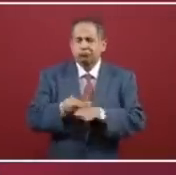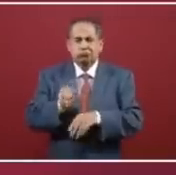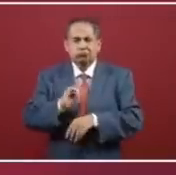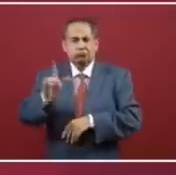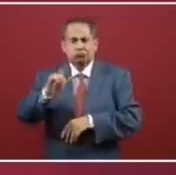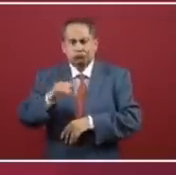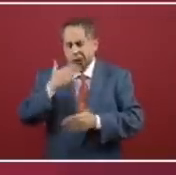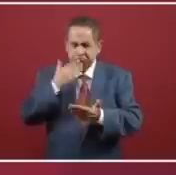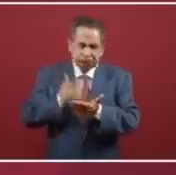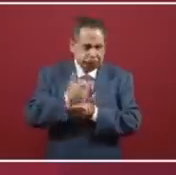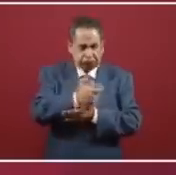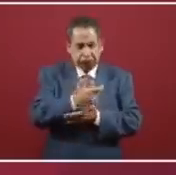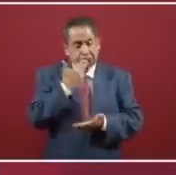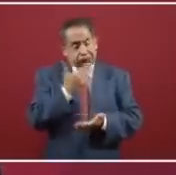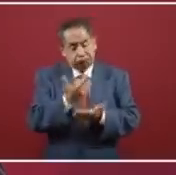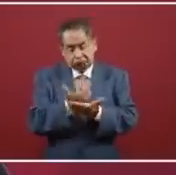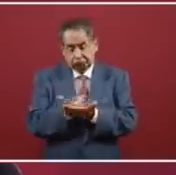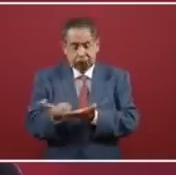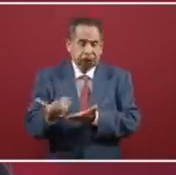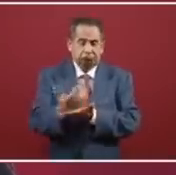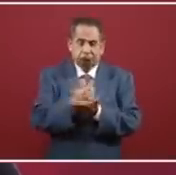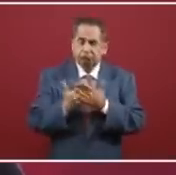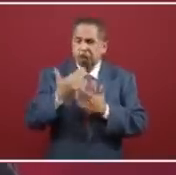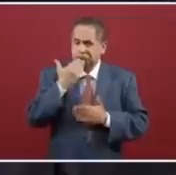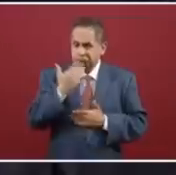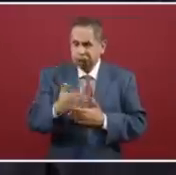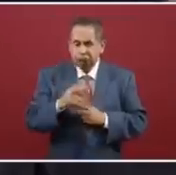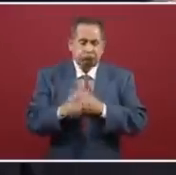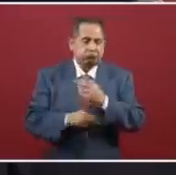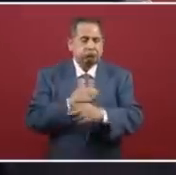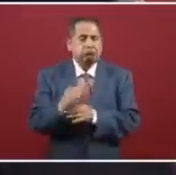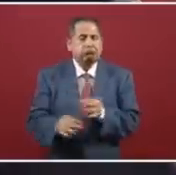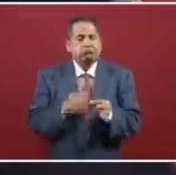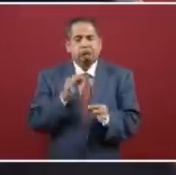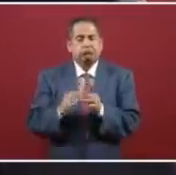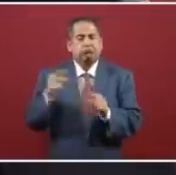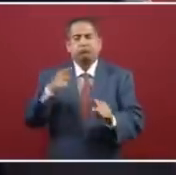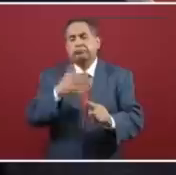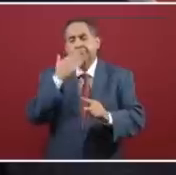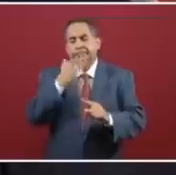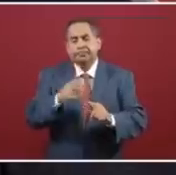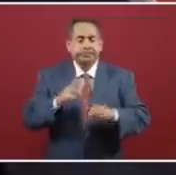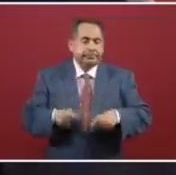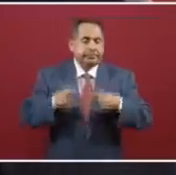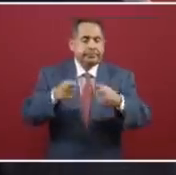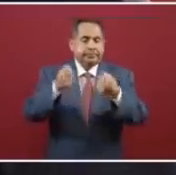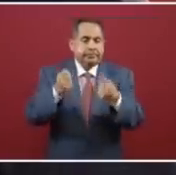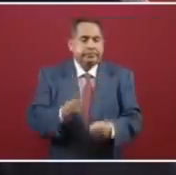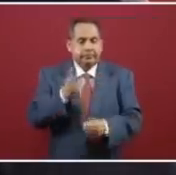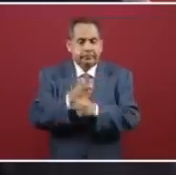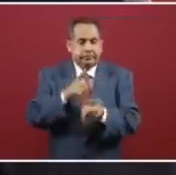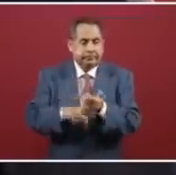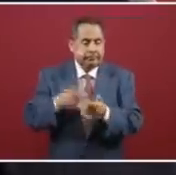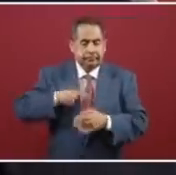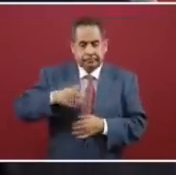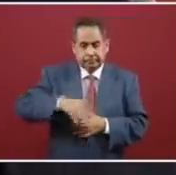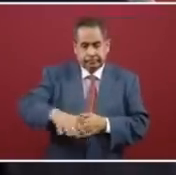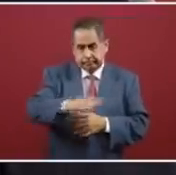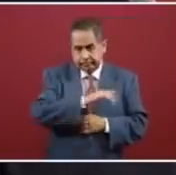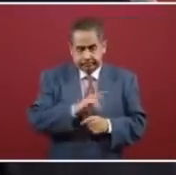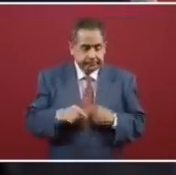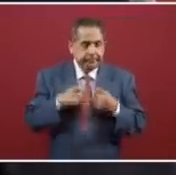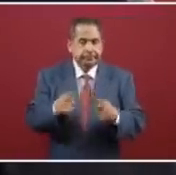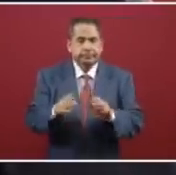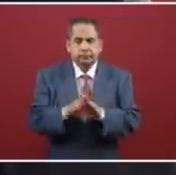y bien pagados para cumplir con esta misión de garantizar la seguridad pública de